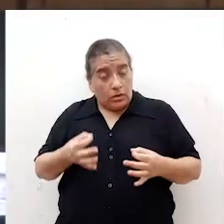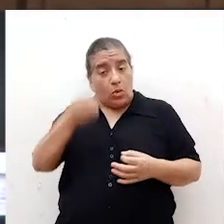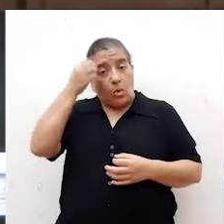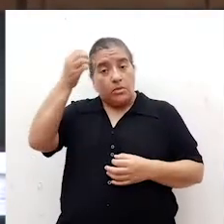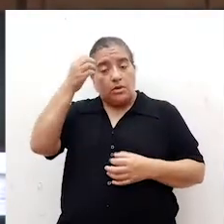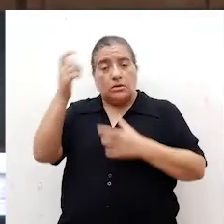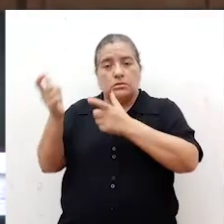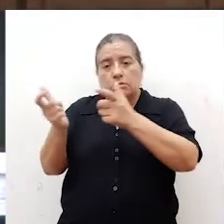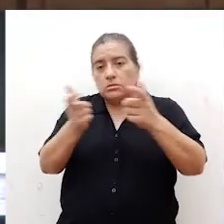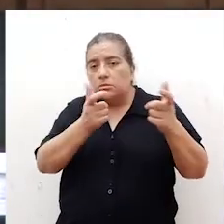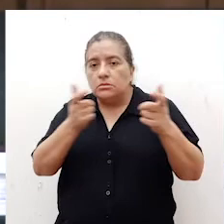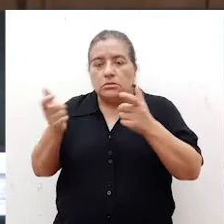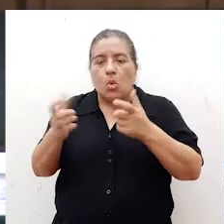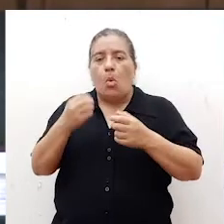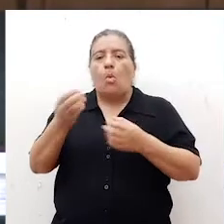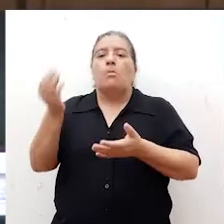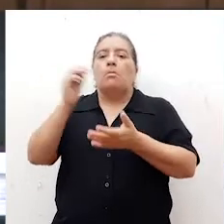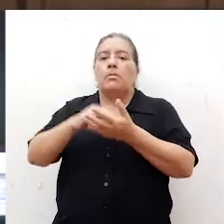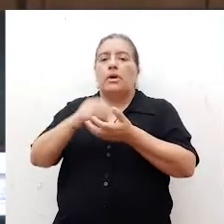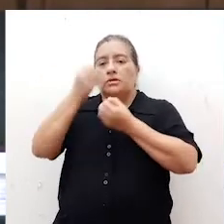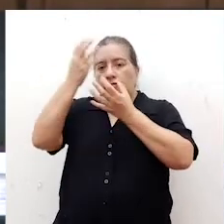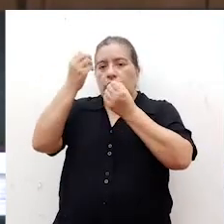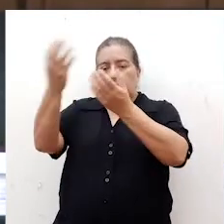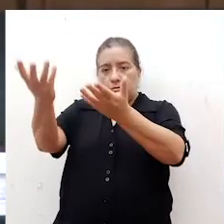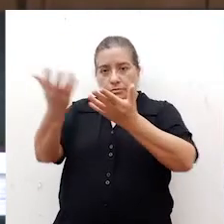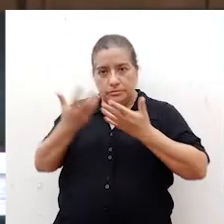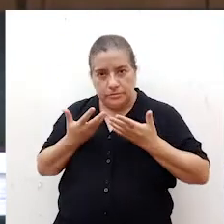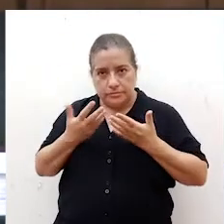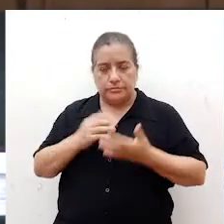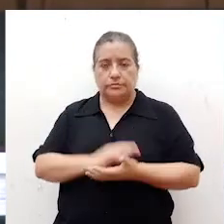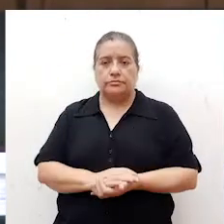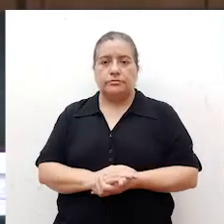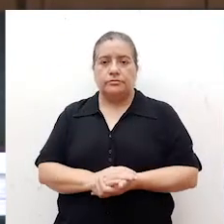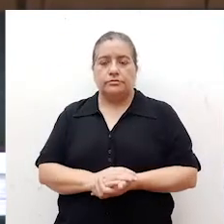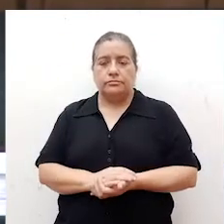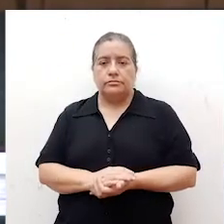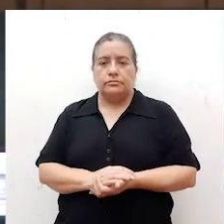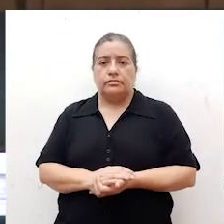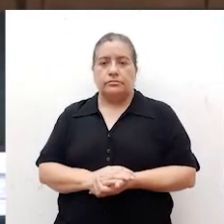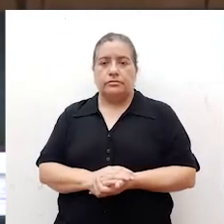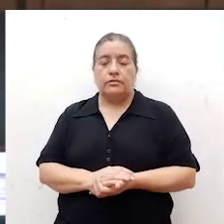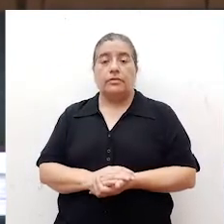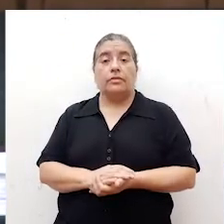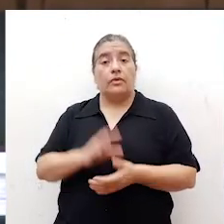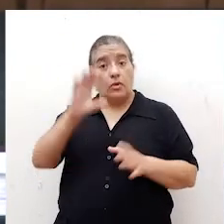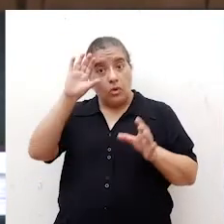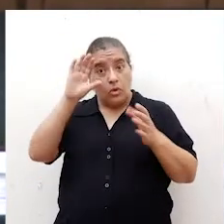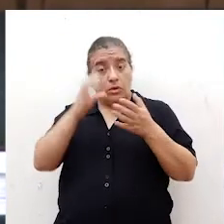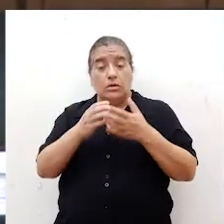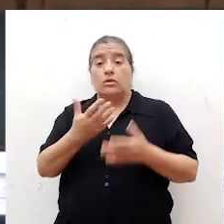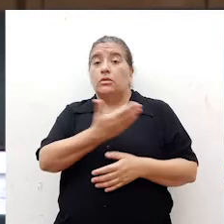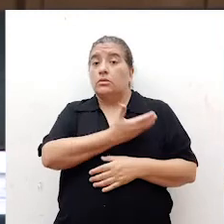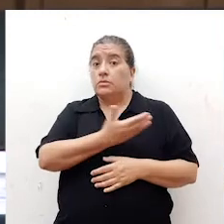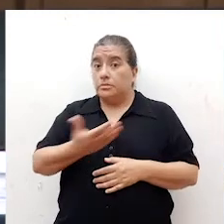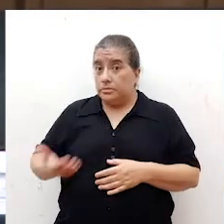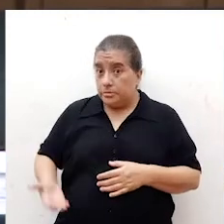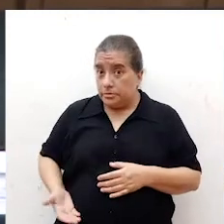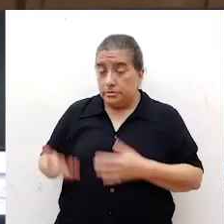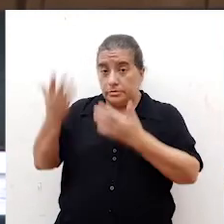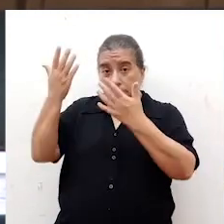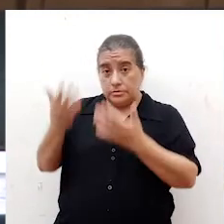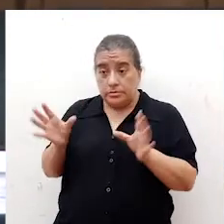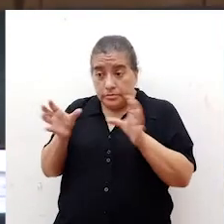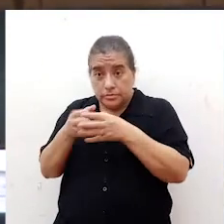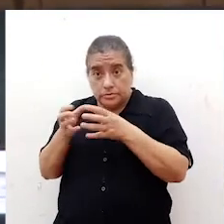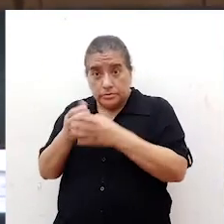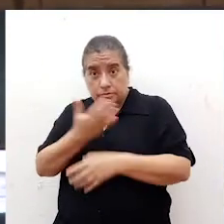el Consejo de Estado, usted ha mencionado que hace 4 meses la Defensoría planteó la necesidad de un plan de vacunación, de que se acelere